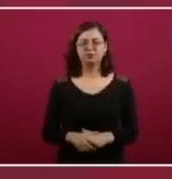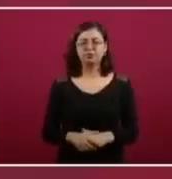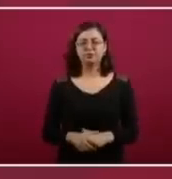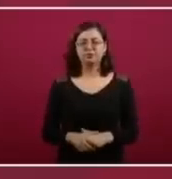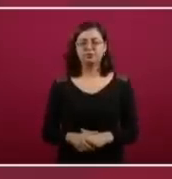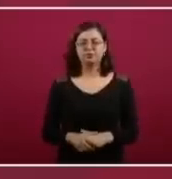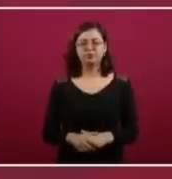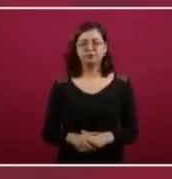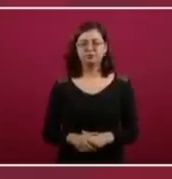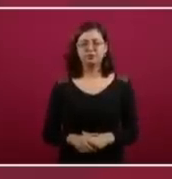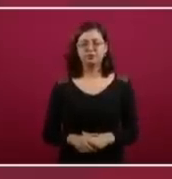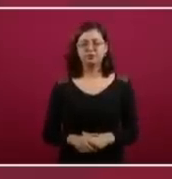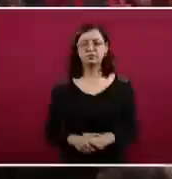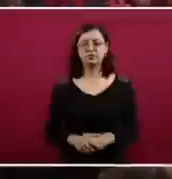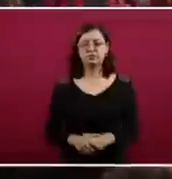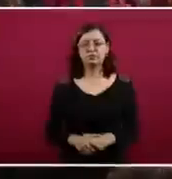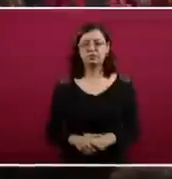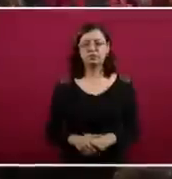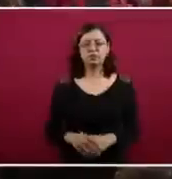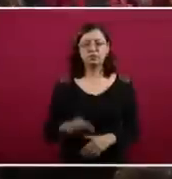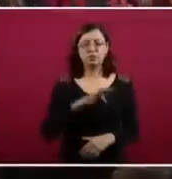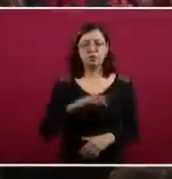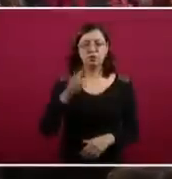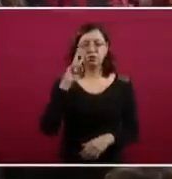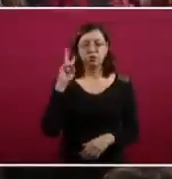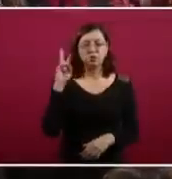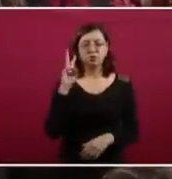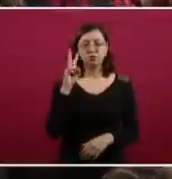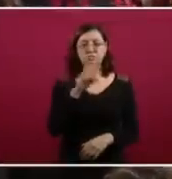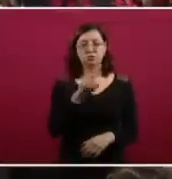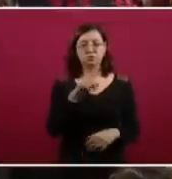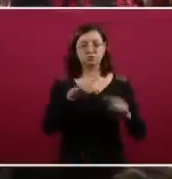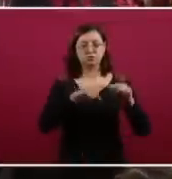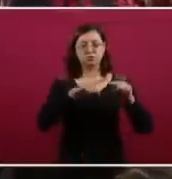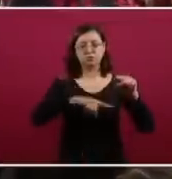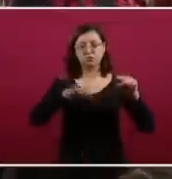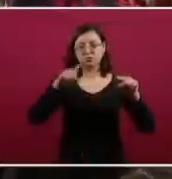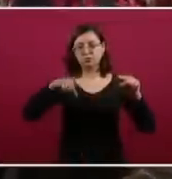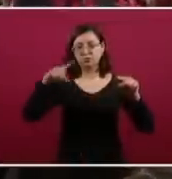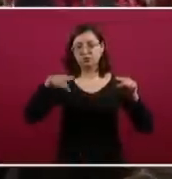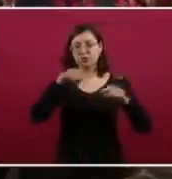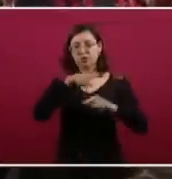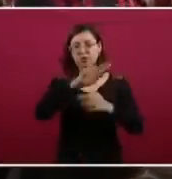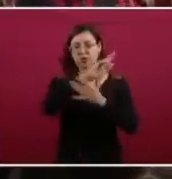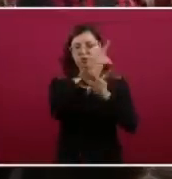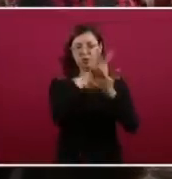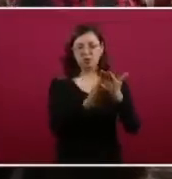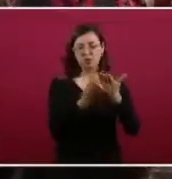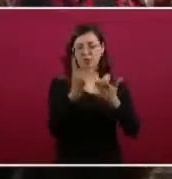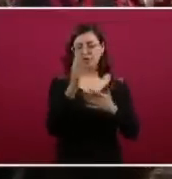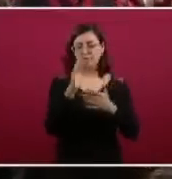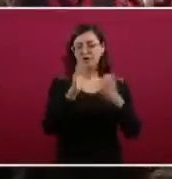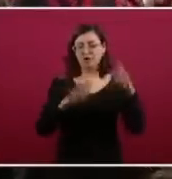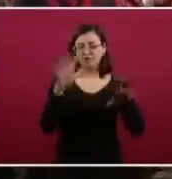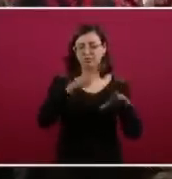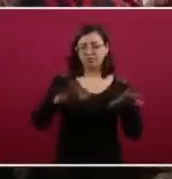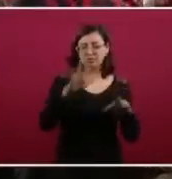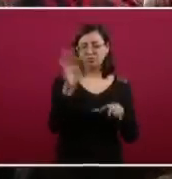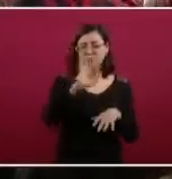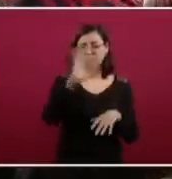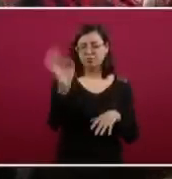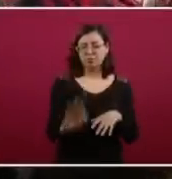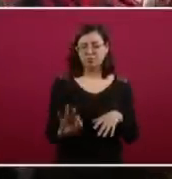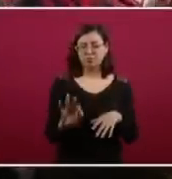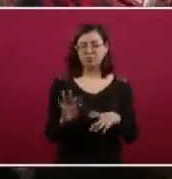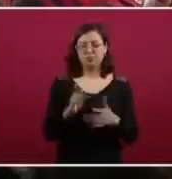nada más viendo la tabla de los programas sociales, de los